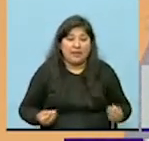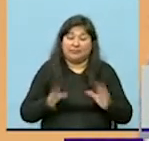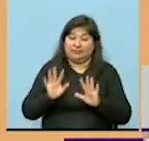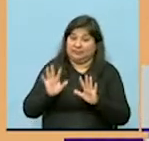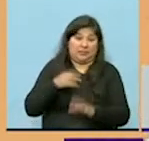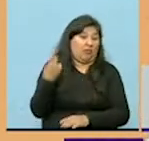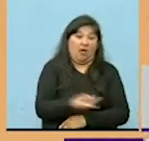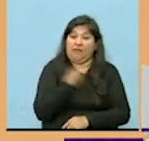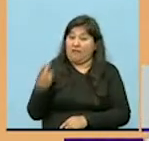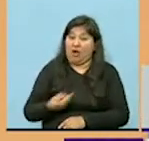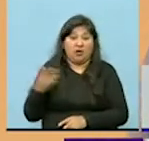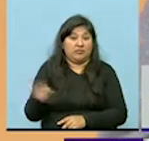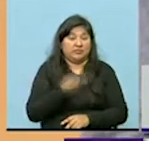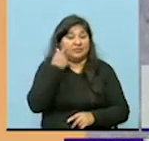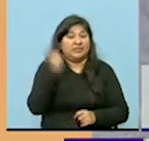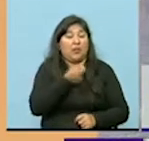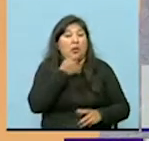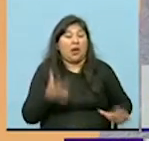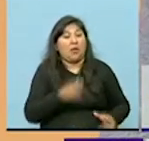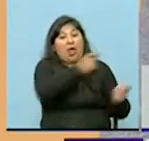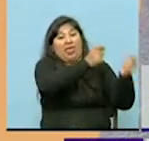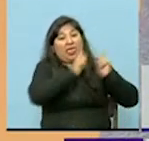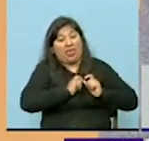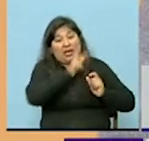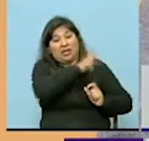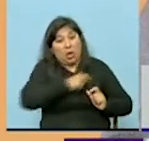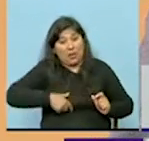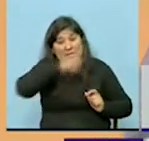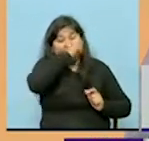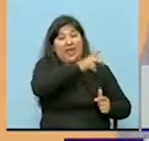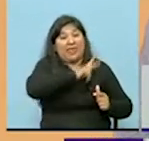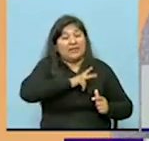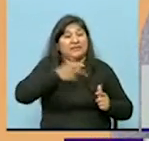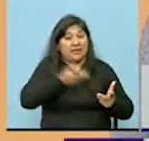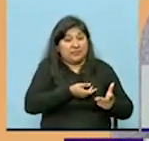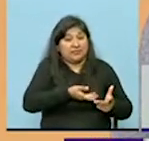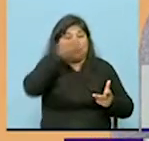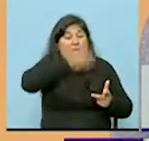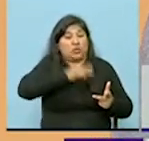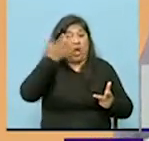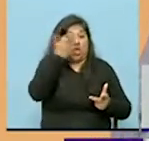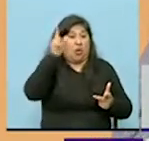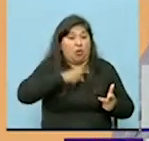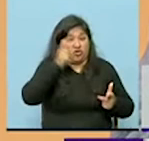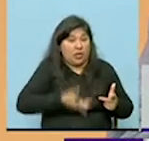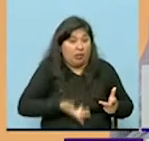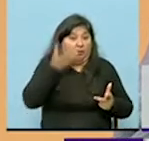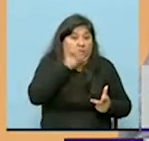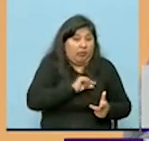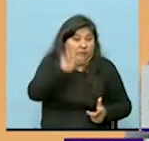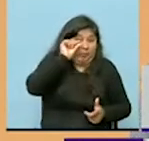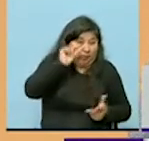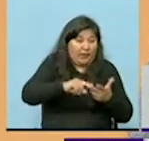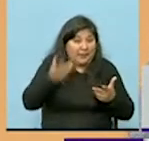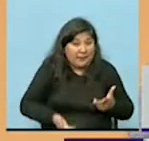10% 5% ahora y 5 por ciento a fin de año cuando la inflación va a superar el 40 o va a estar arriba del